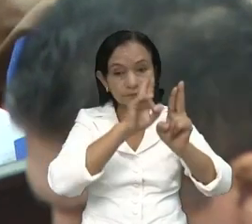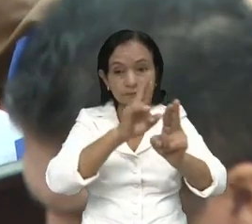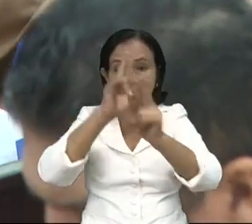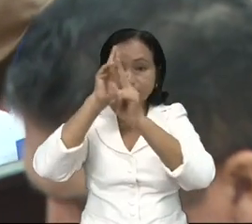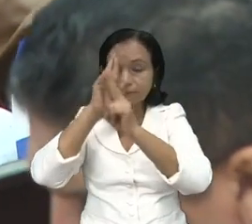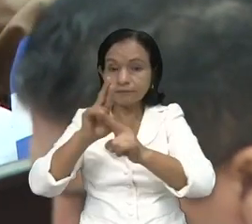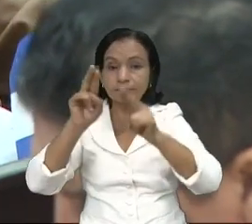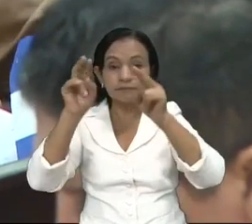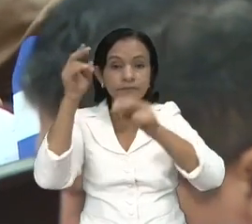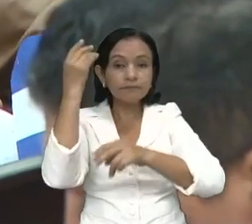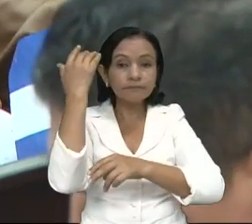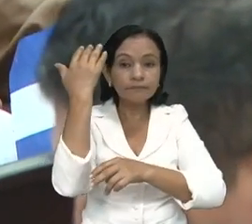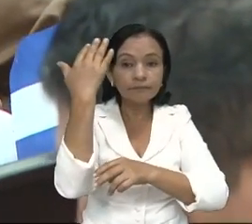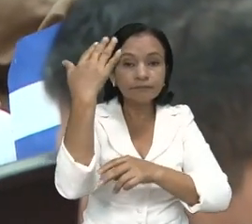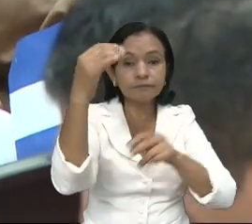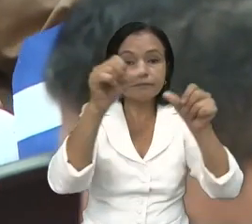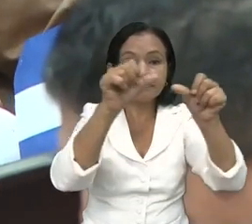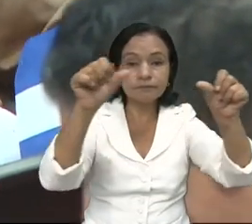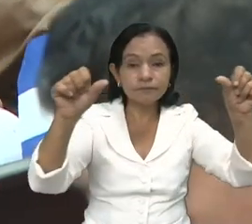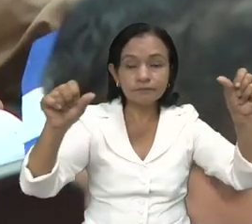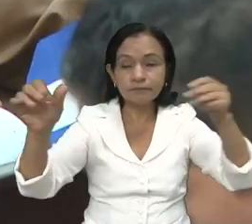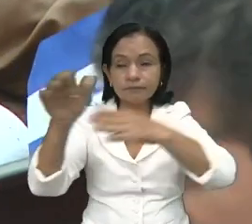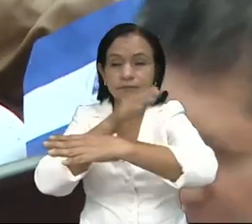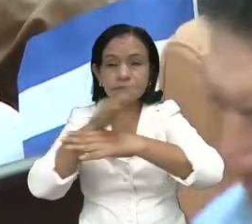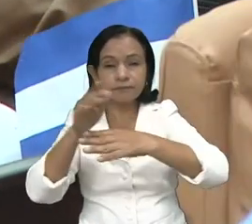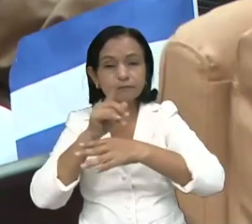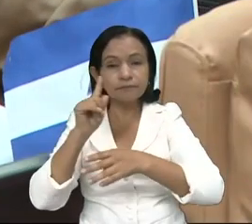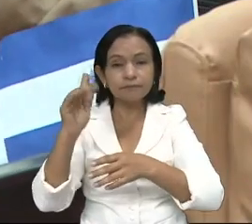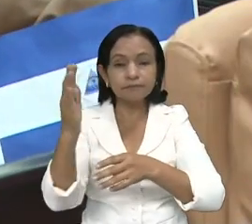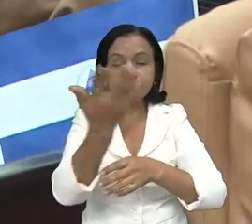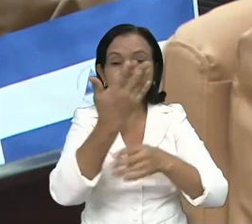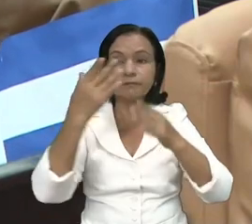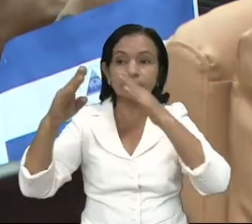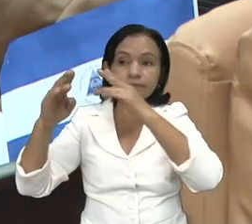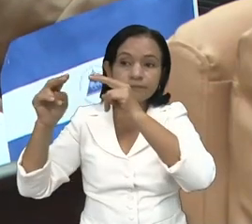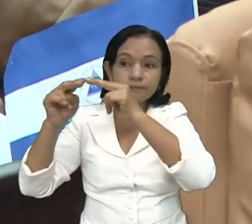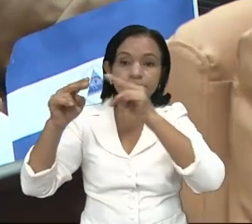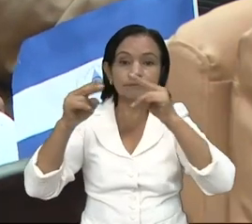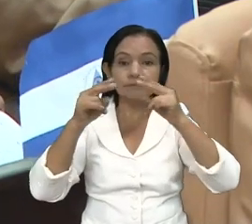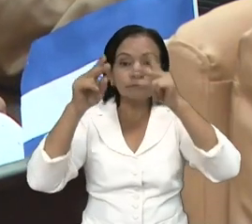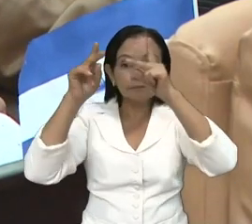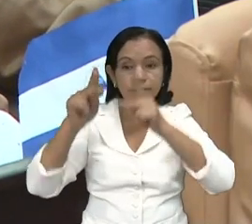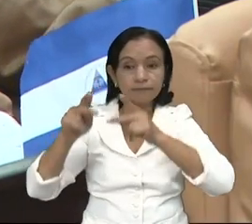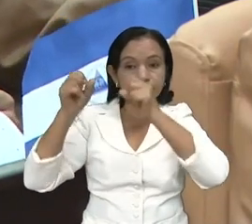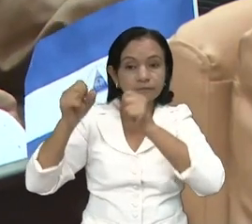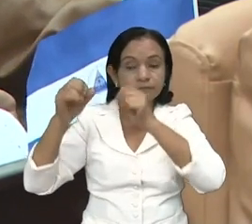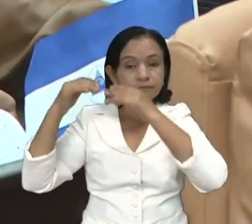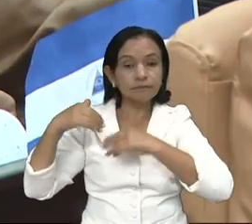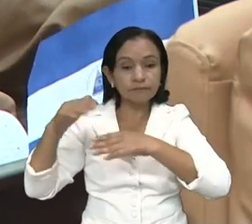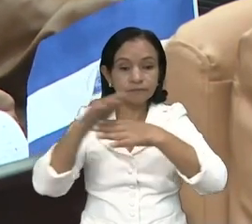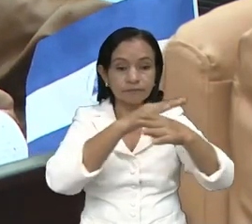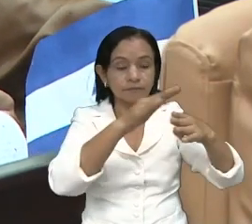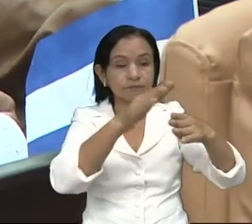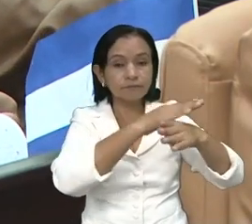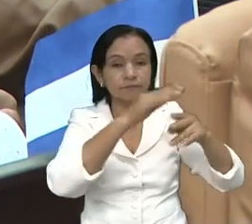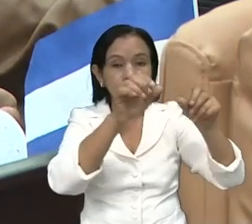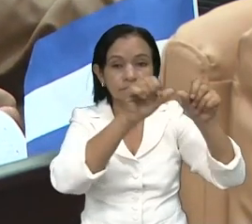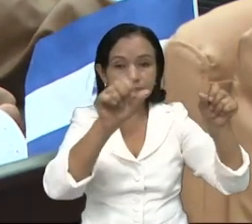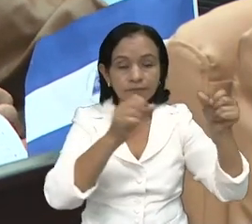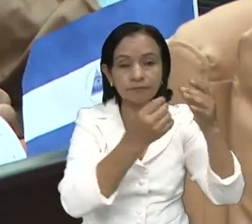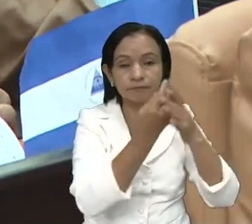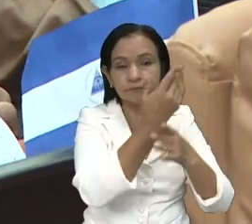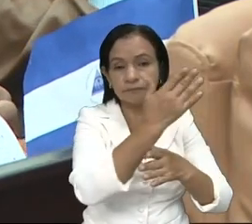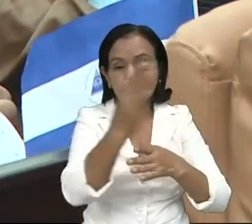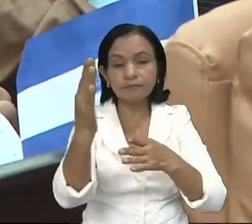la naturaleza como la fuente de vida, la armonía entre el ser humano y la biodiversidad. Y